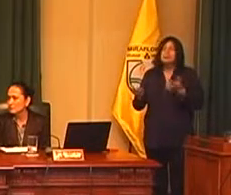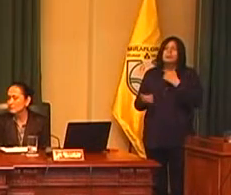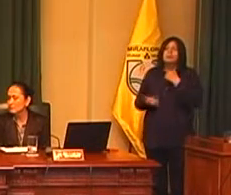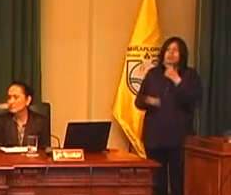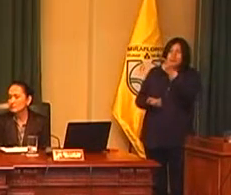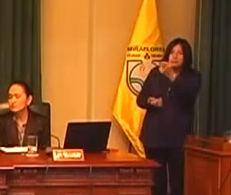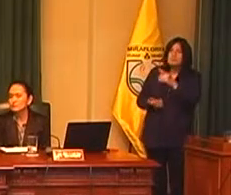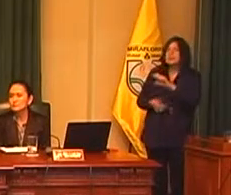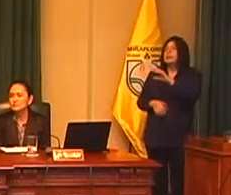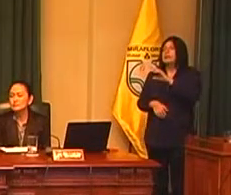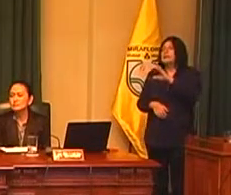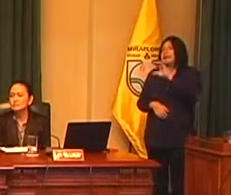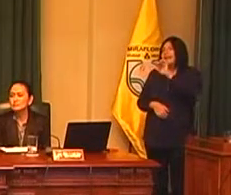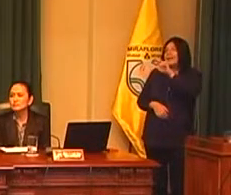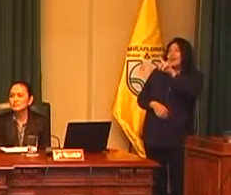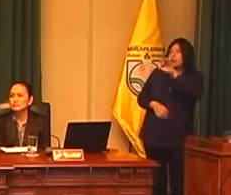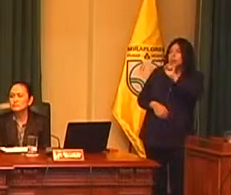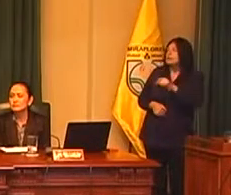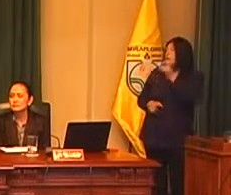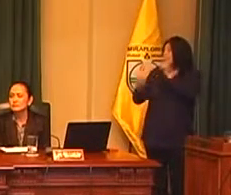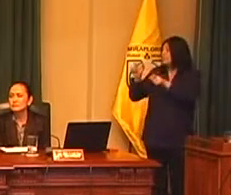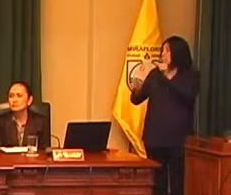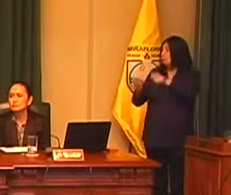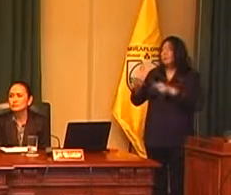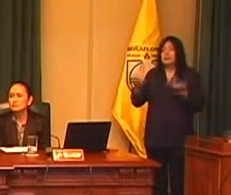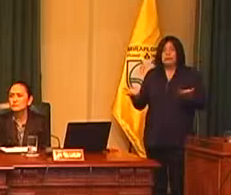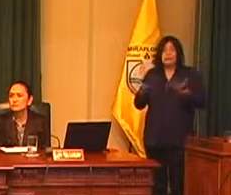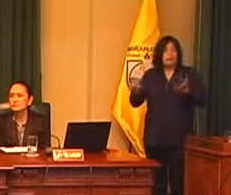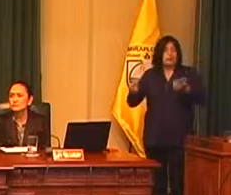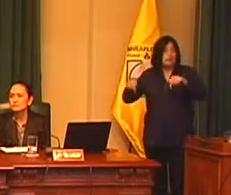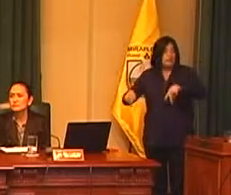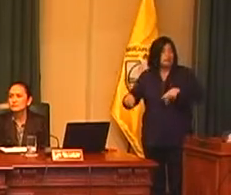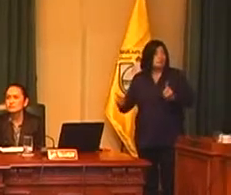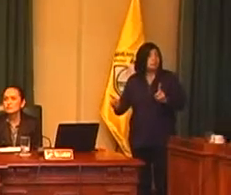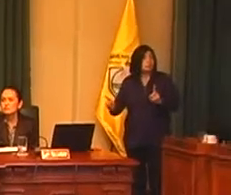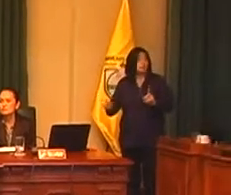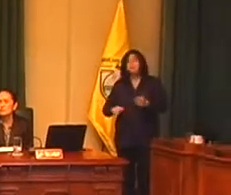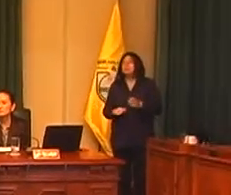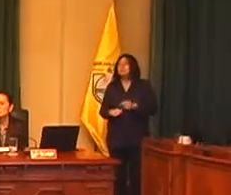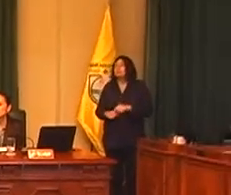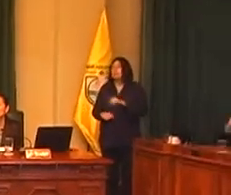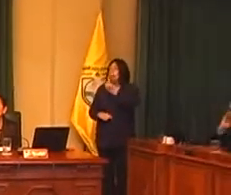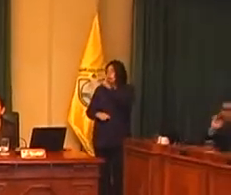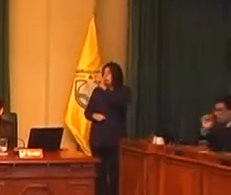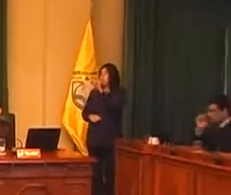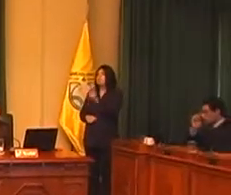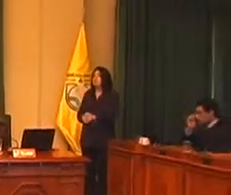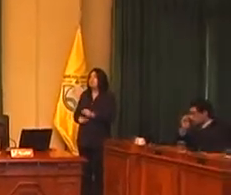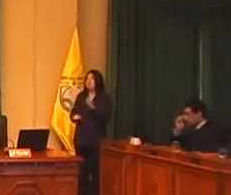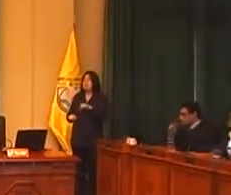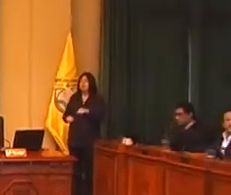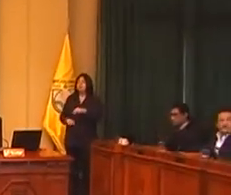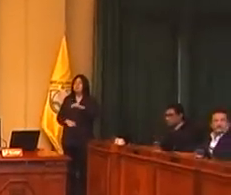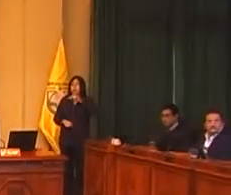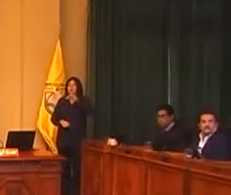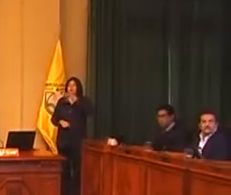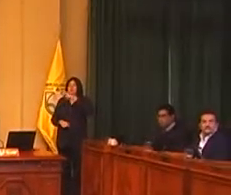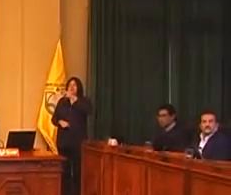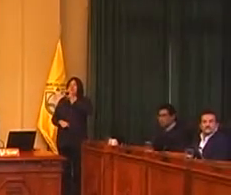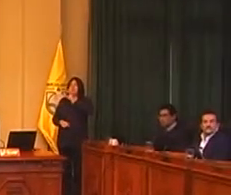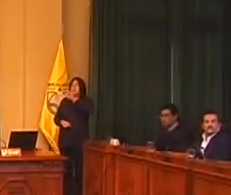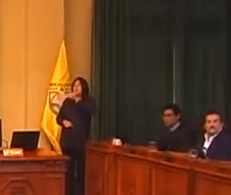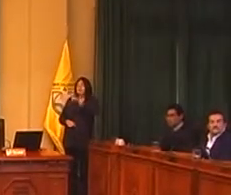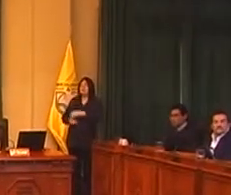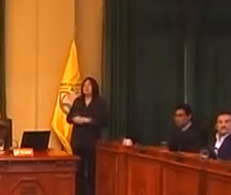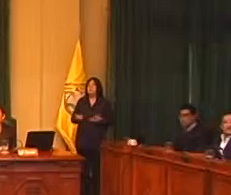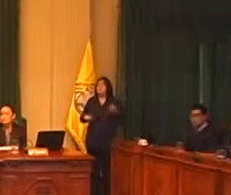Carlos, si las personas propuestas todas se encuentran por acá. Hay una persona presente que es Michelle Sirwa, que está...